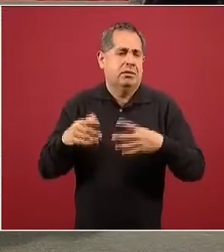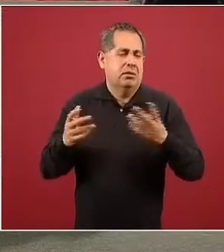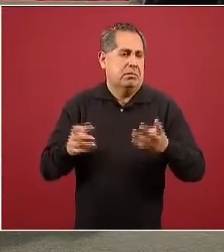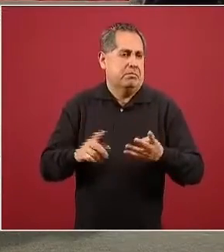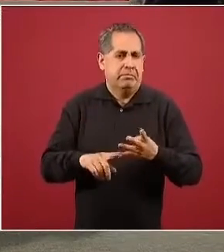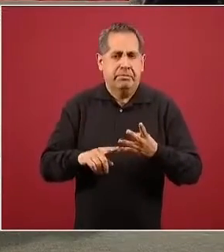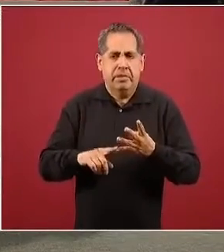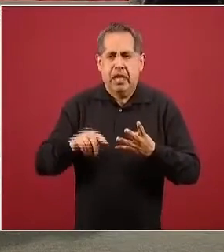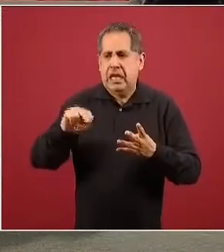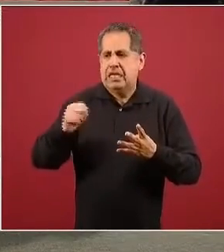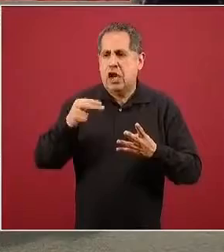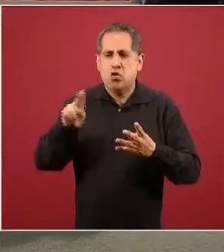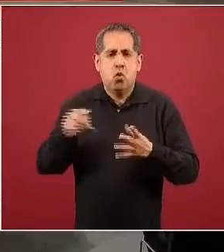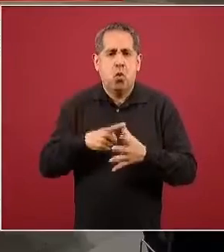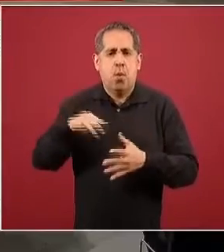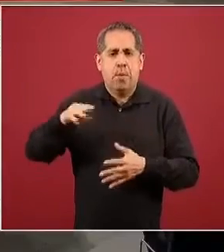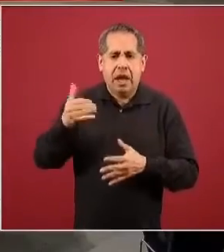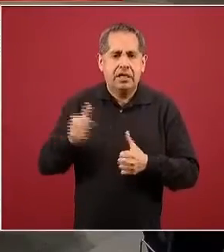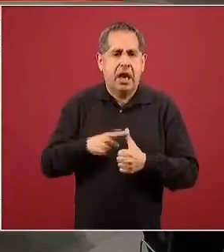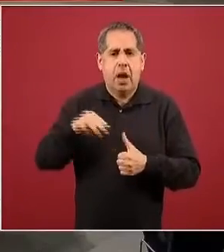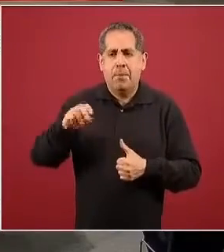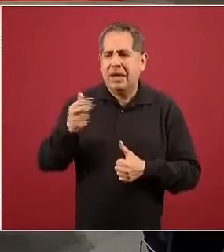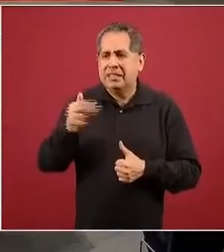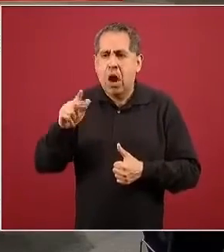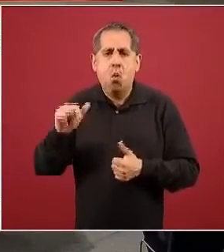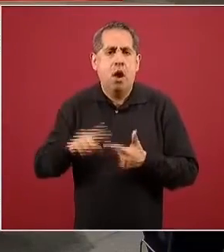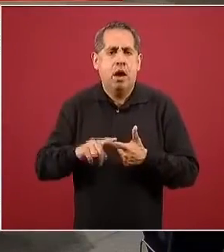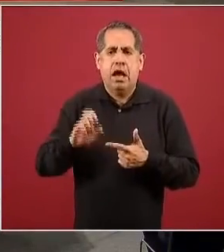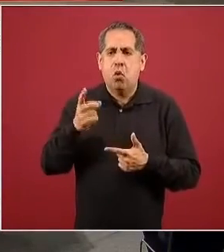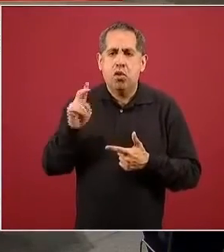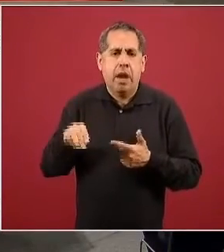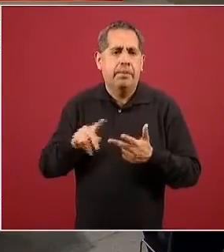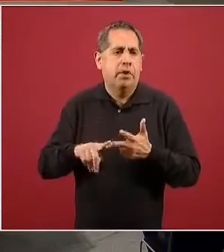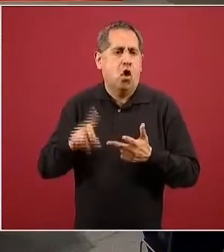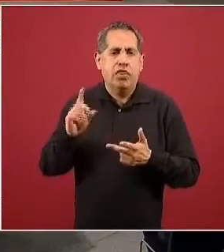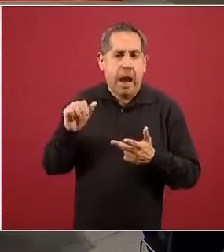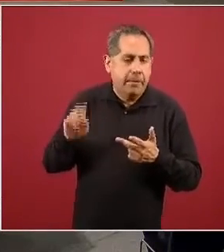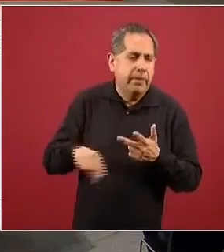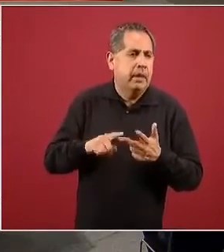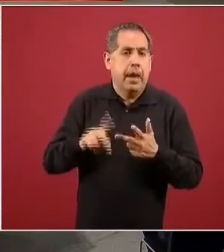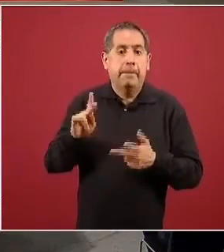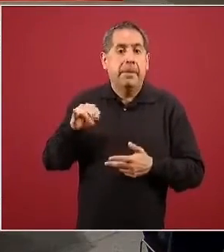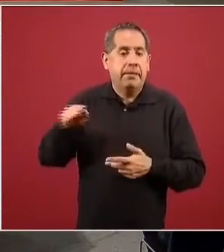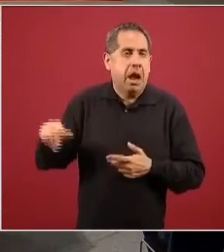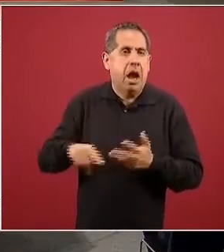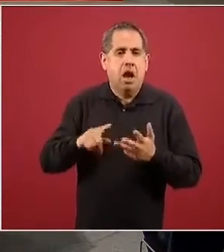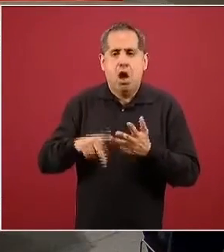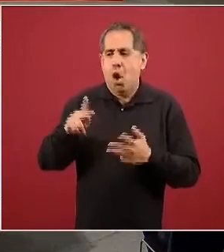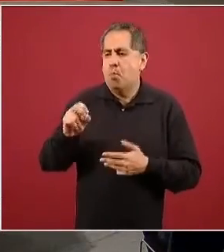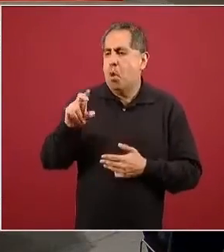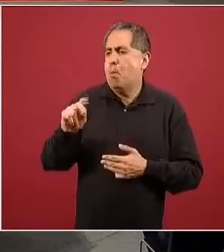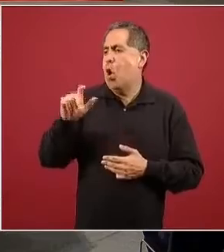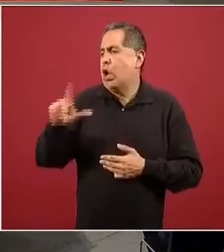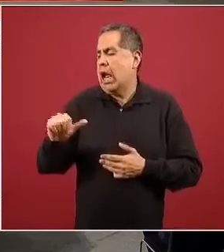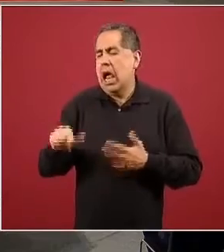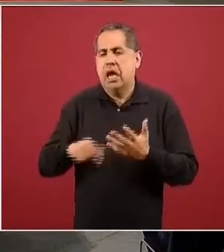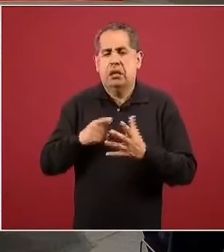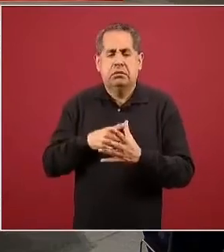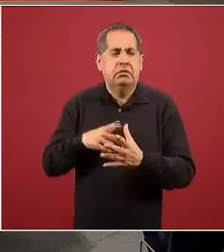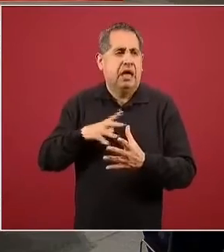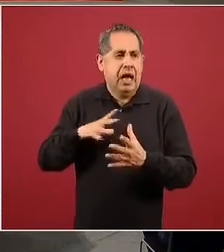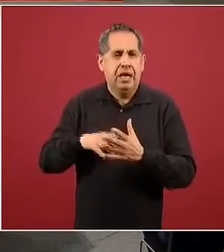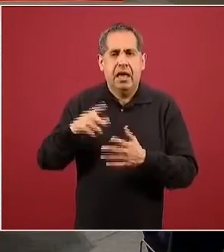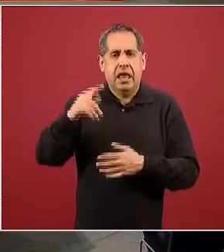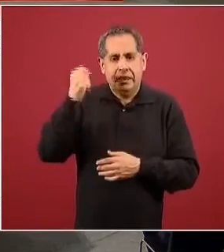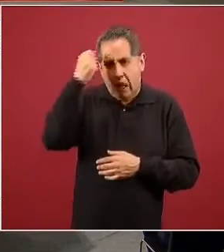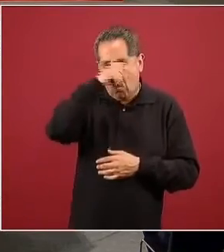en ñañu, en maya, en mazahua, en odami, pima, popolca. Tenemos